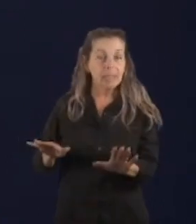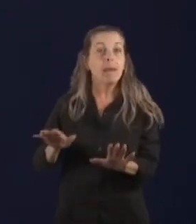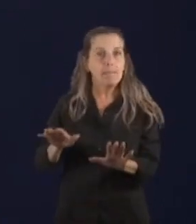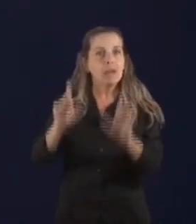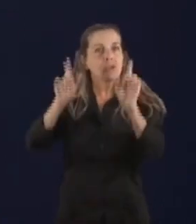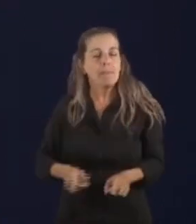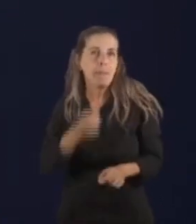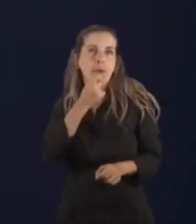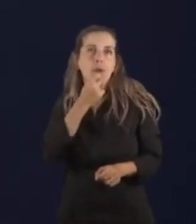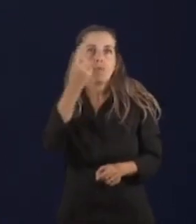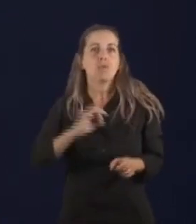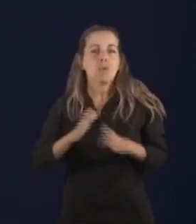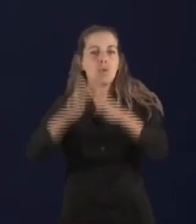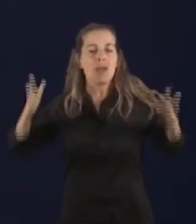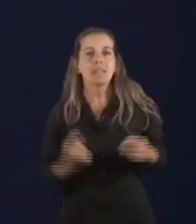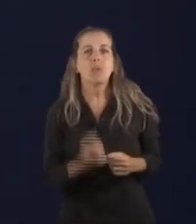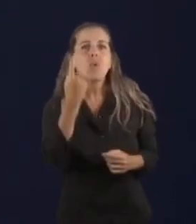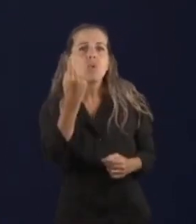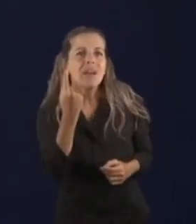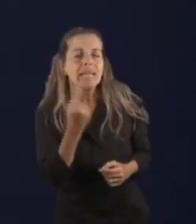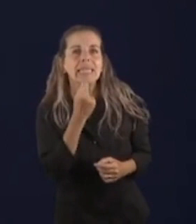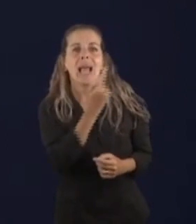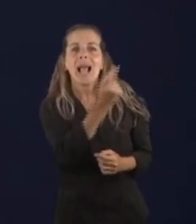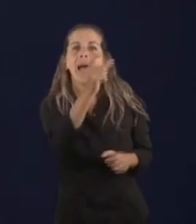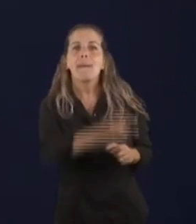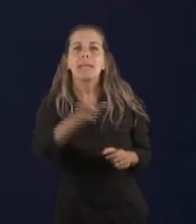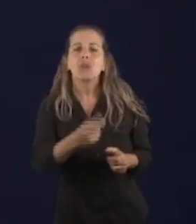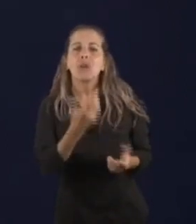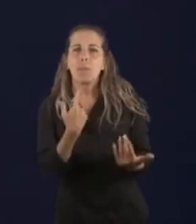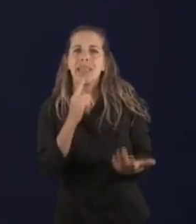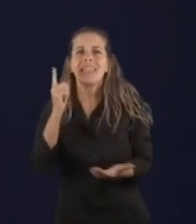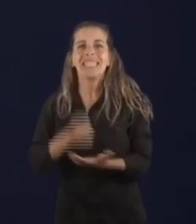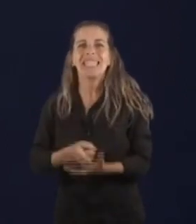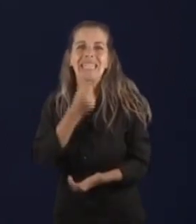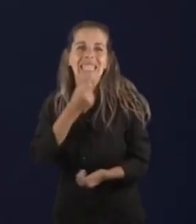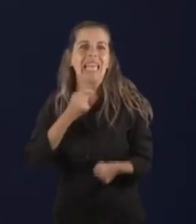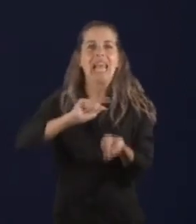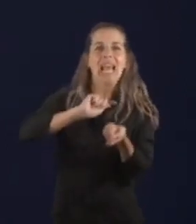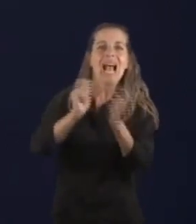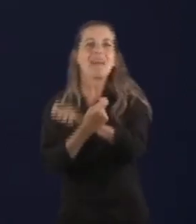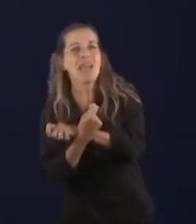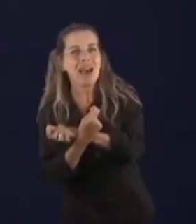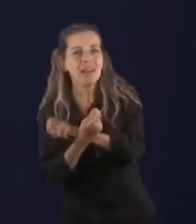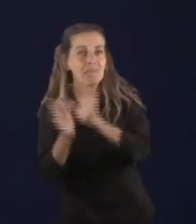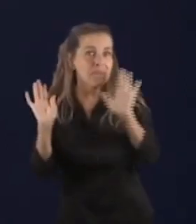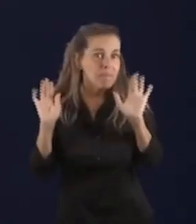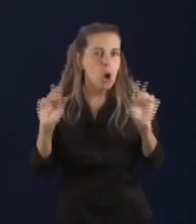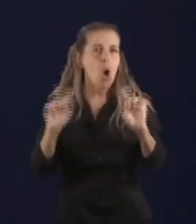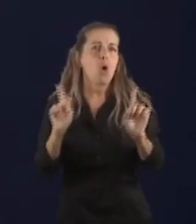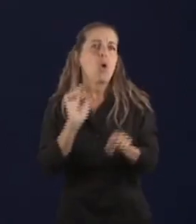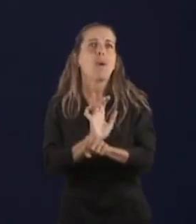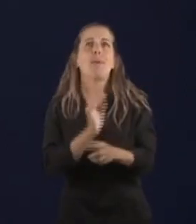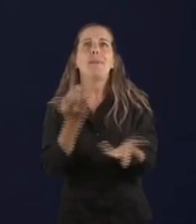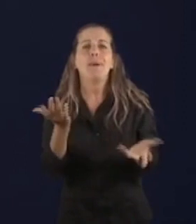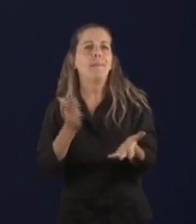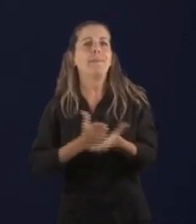una vez por año tengas la libertad de volver a elegir no y que no quedes preso de efectivamente una